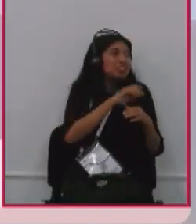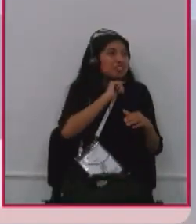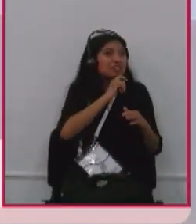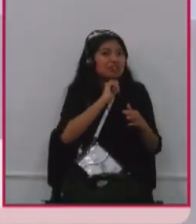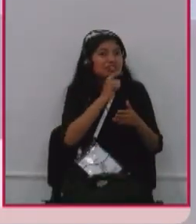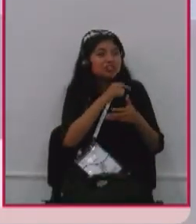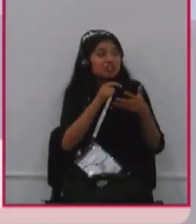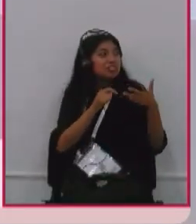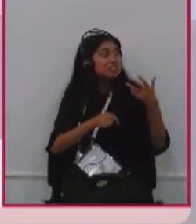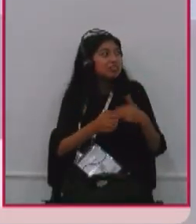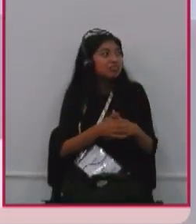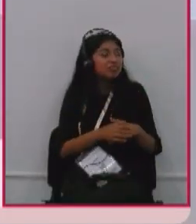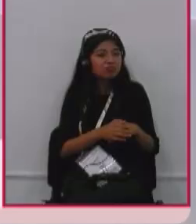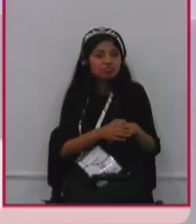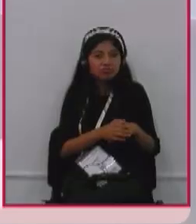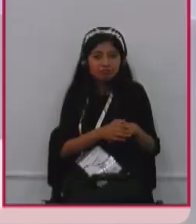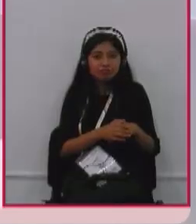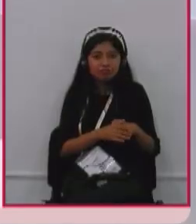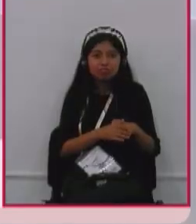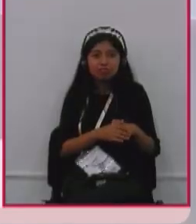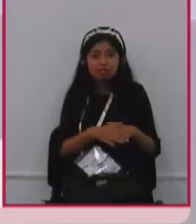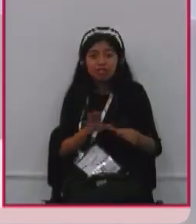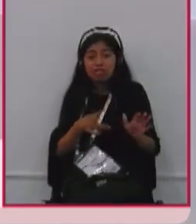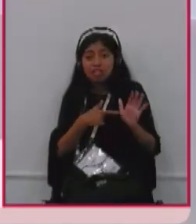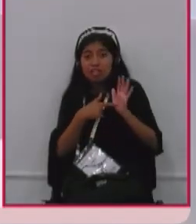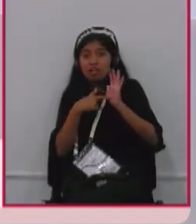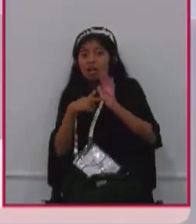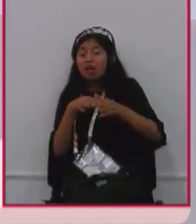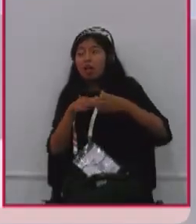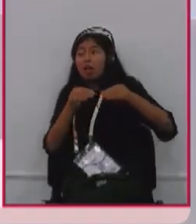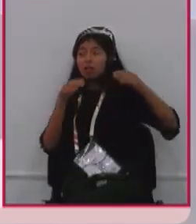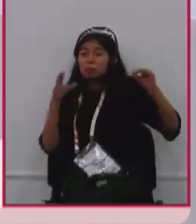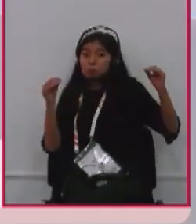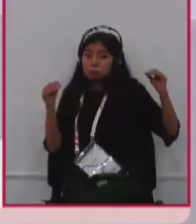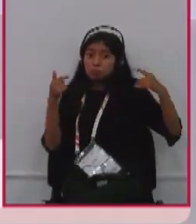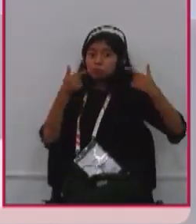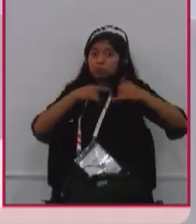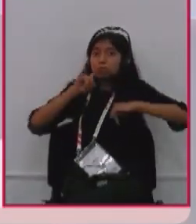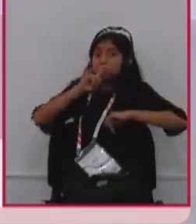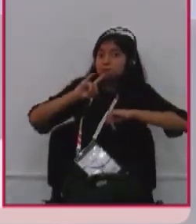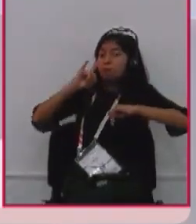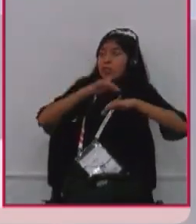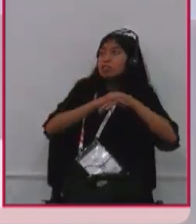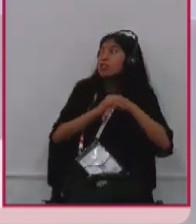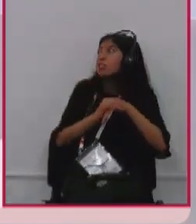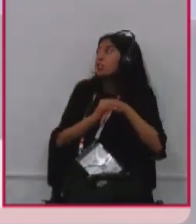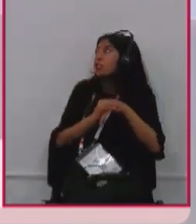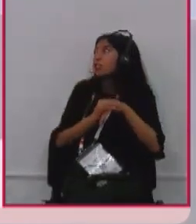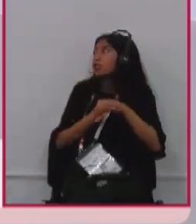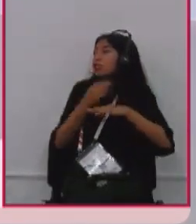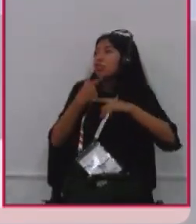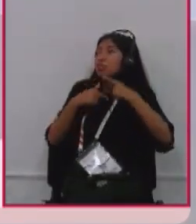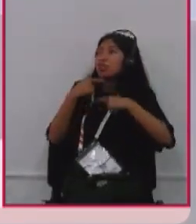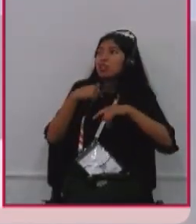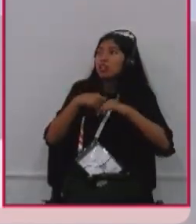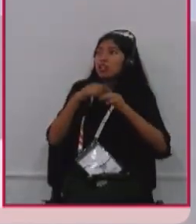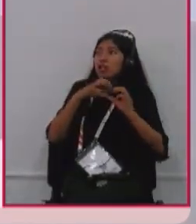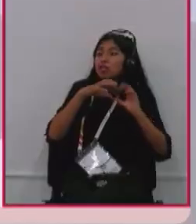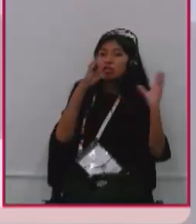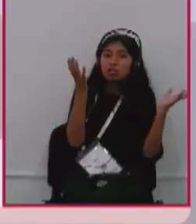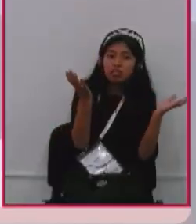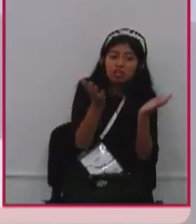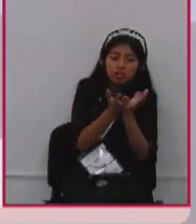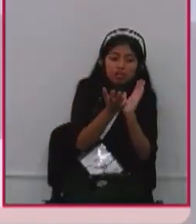hasta una aplicación de uranio. Entonces estamos presentes en la mayoría de los commodities que hoy día son requeridos para el mundo y que están siendo